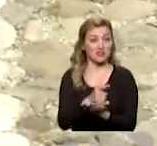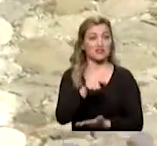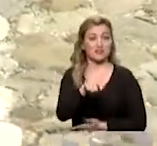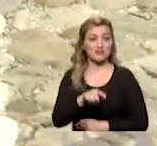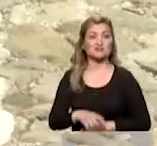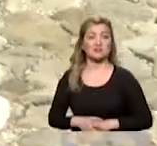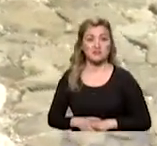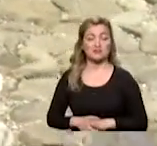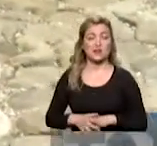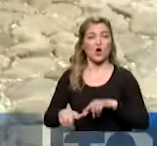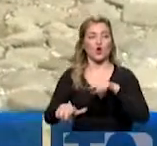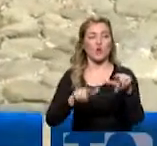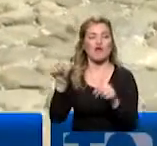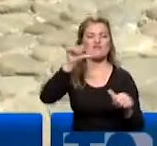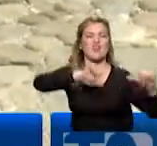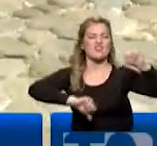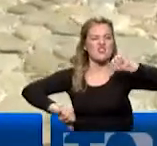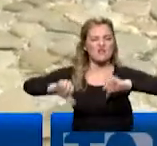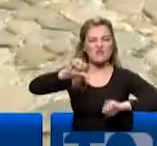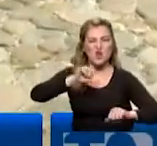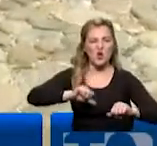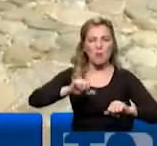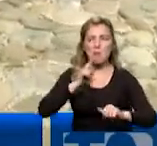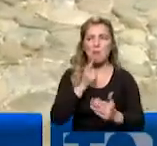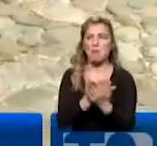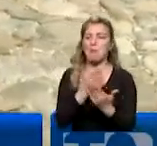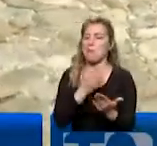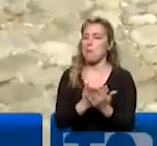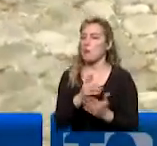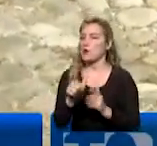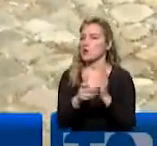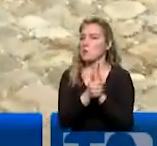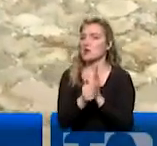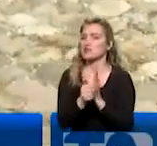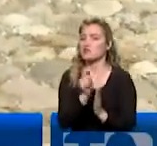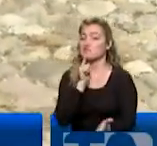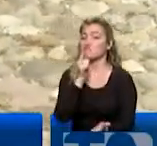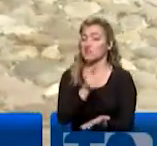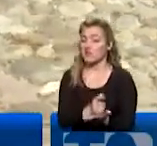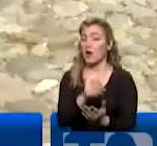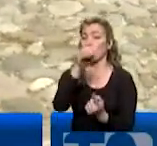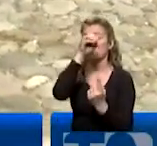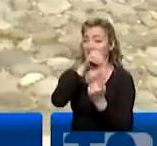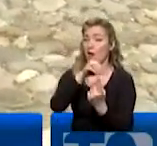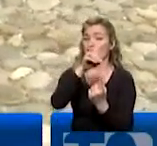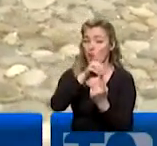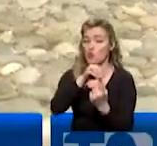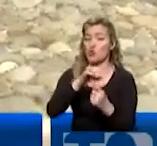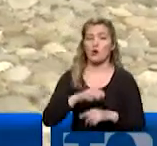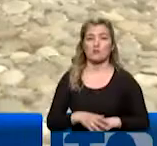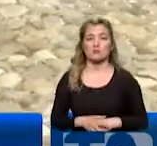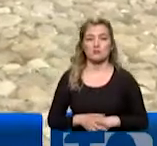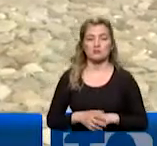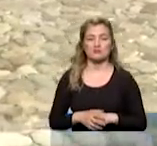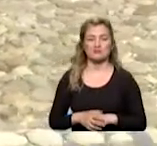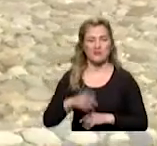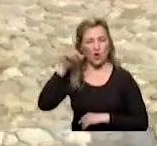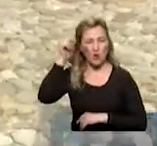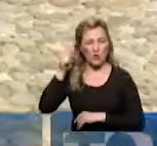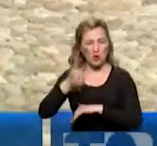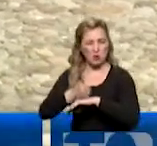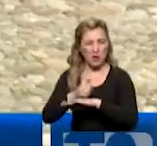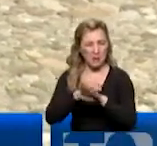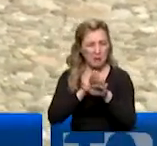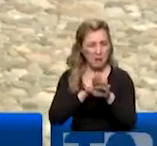que este lugar científicamente ha sido comprobado por expertos como la verdadera mitad del mundo, no cuenta con el apoyo